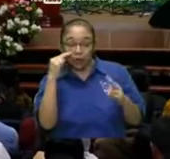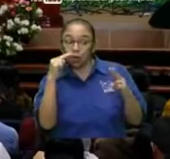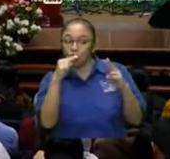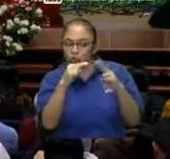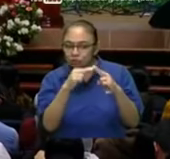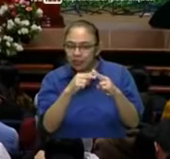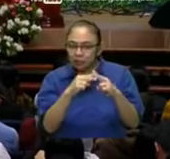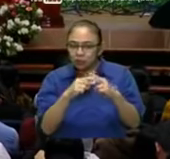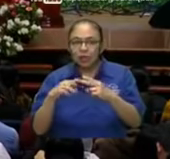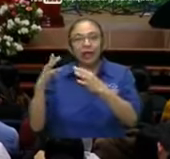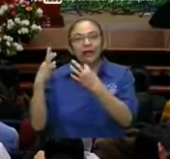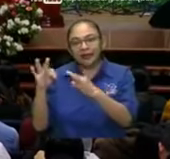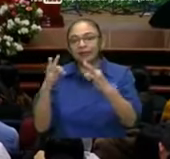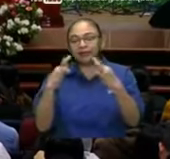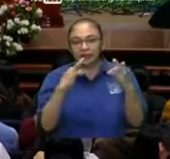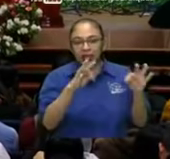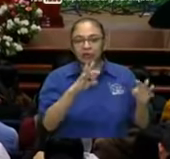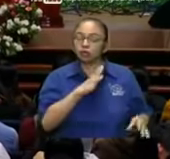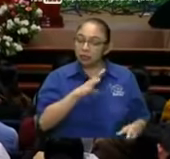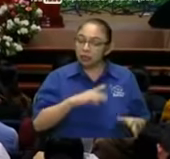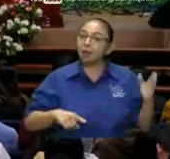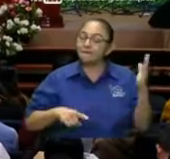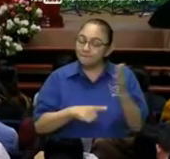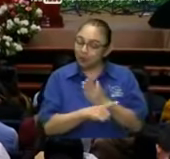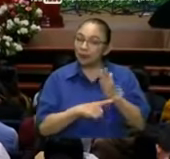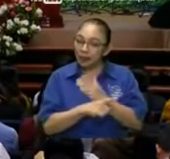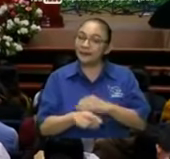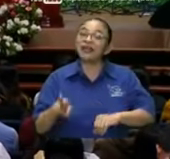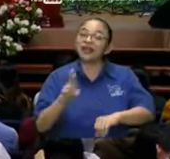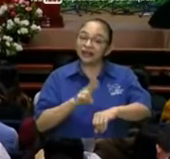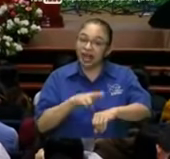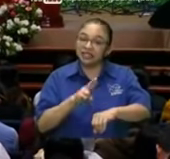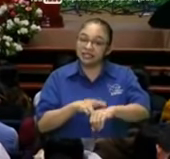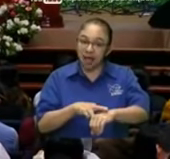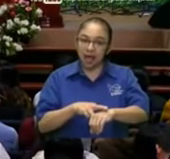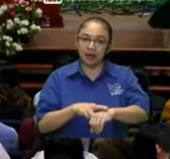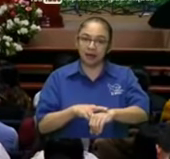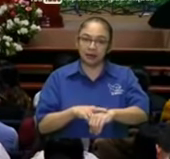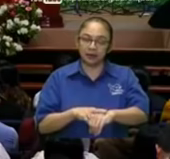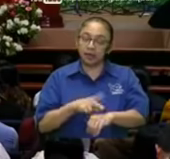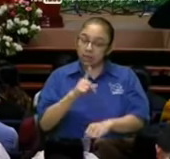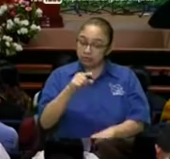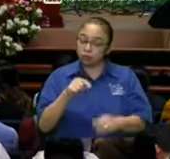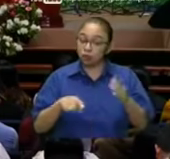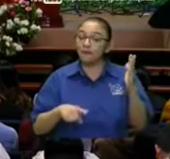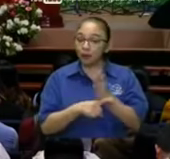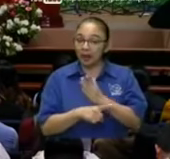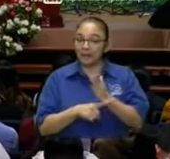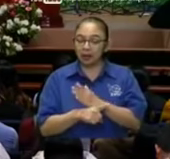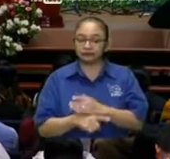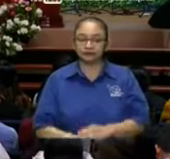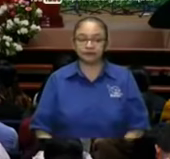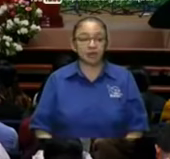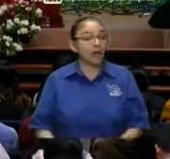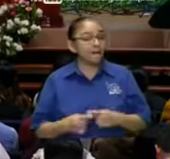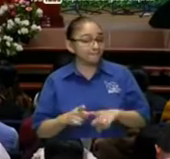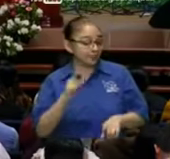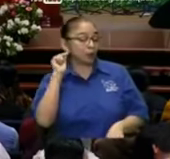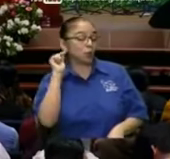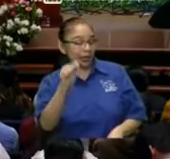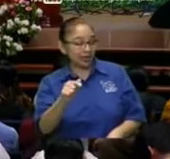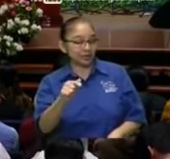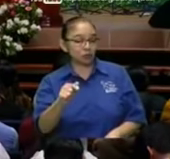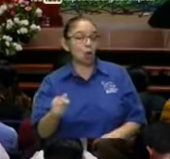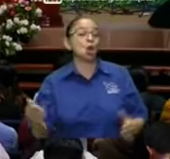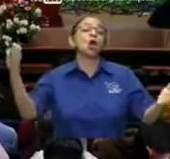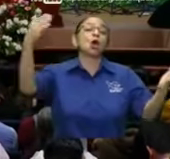de tratarnos. Ellos tenían un problema racial. Ellos tenían un problema racial. Pero eso lo que